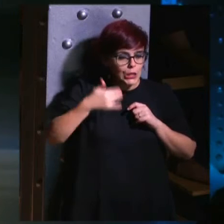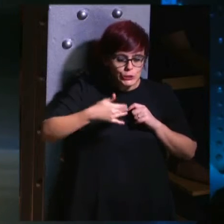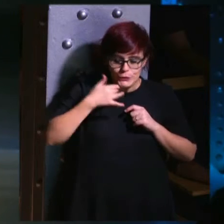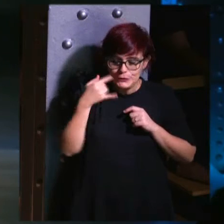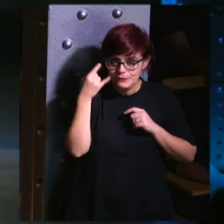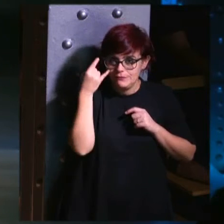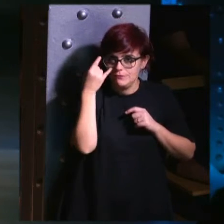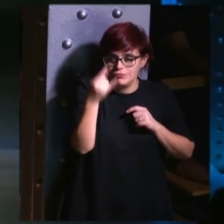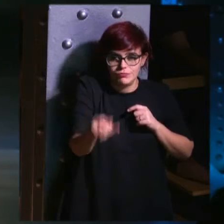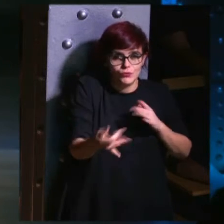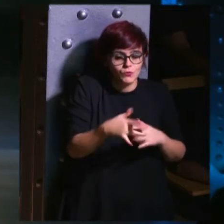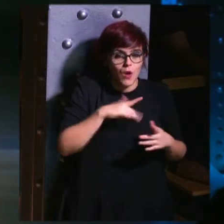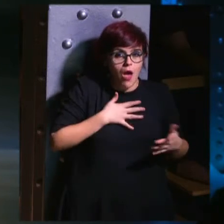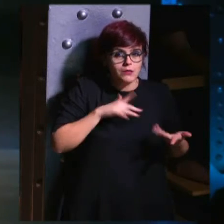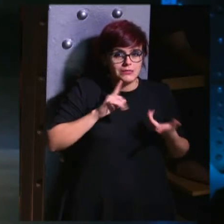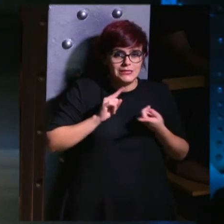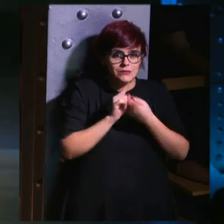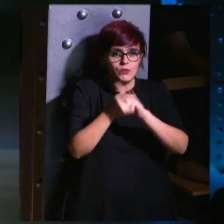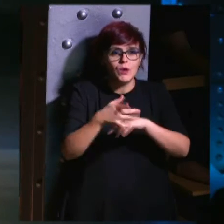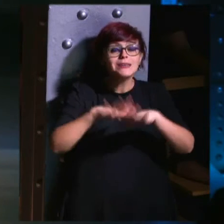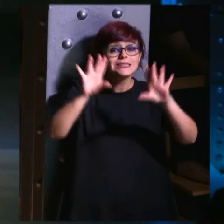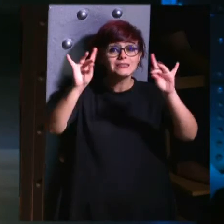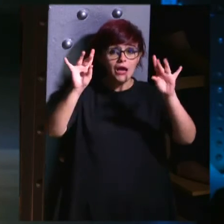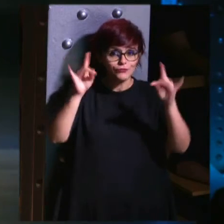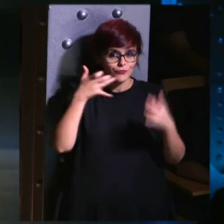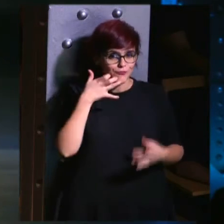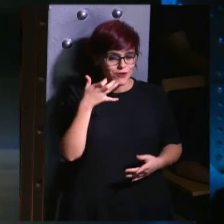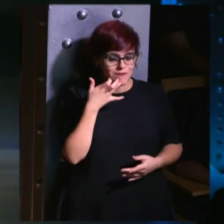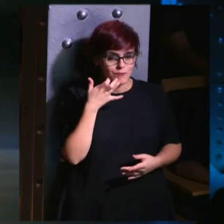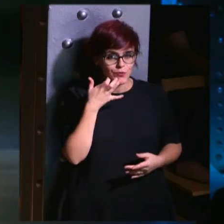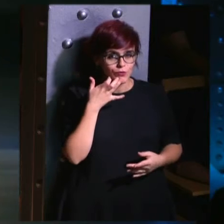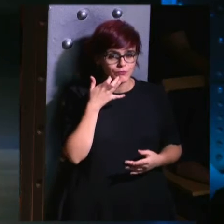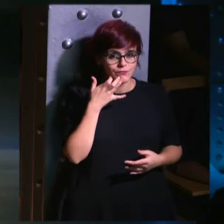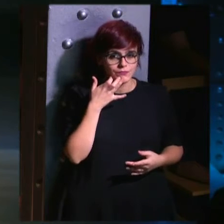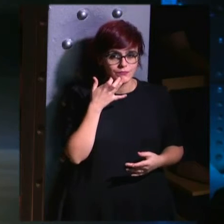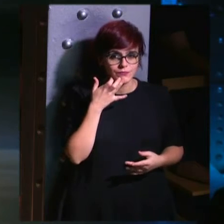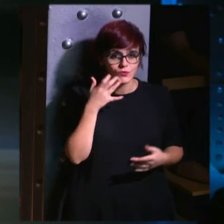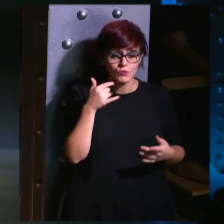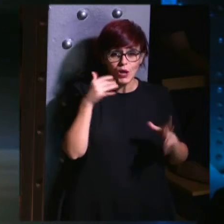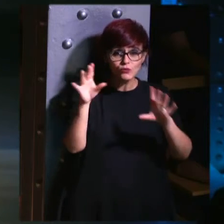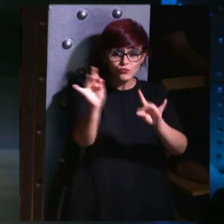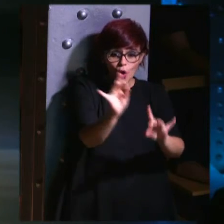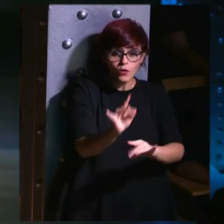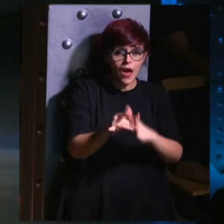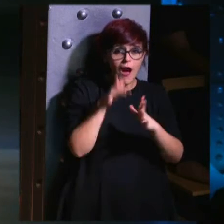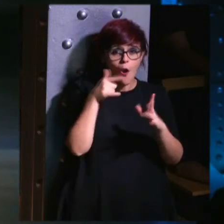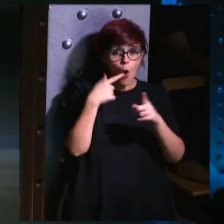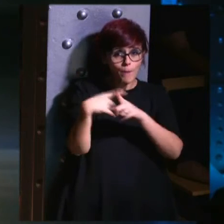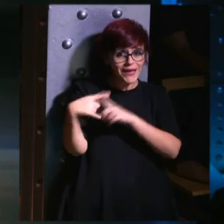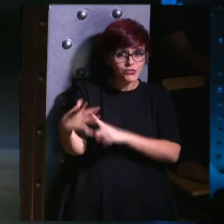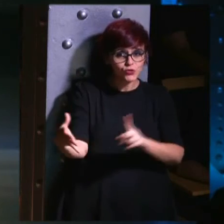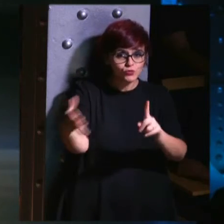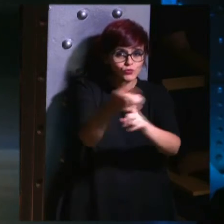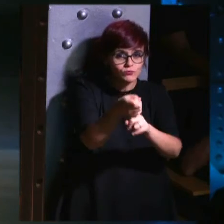permita transportarnos. Uno de ellos es, por ejemplo, el tacto, ¿no? Como decía Laura, que vamos a poder tocar cosas, agarrar objetos,